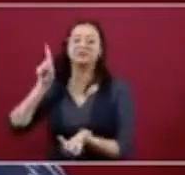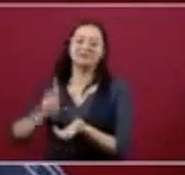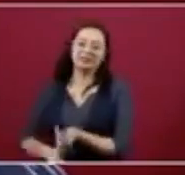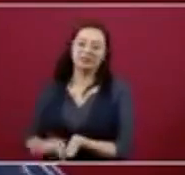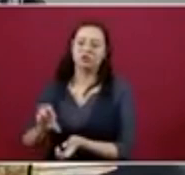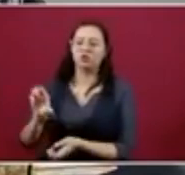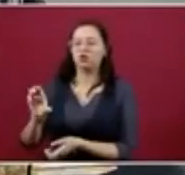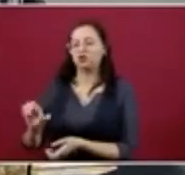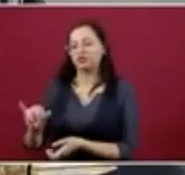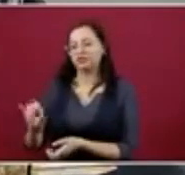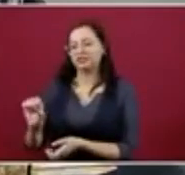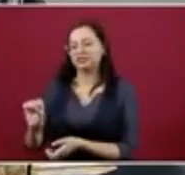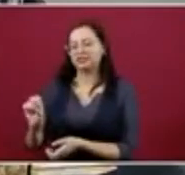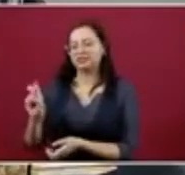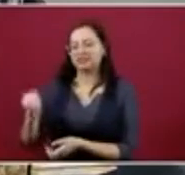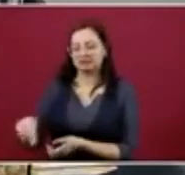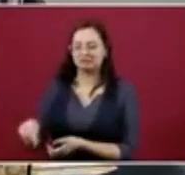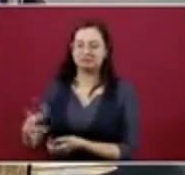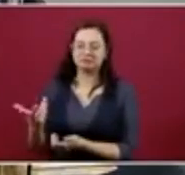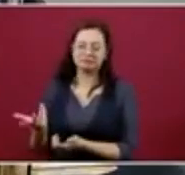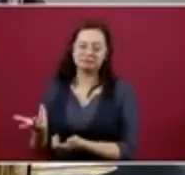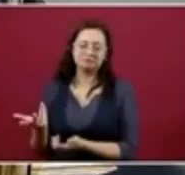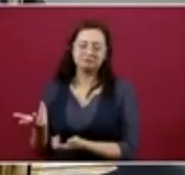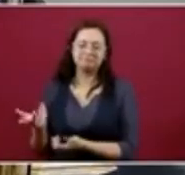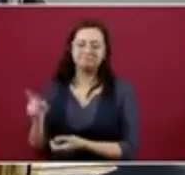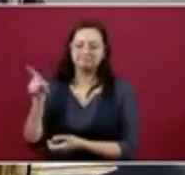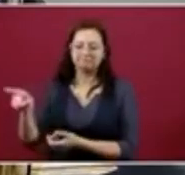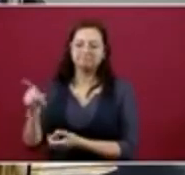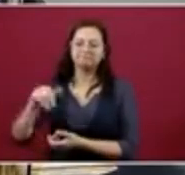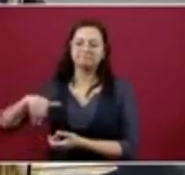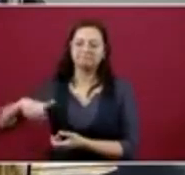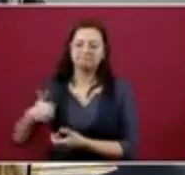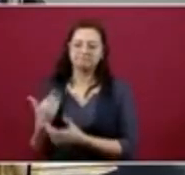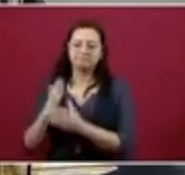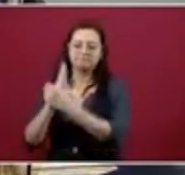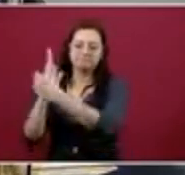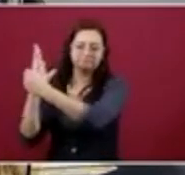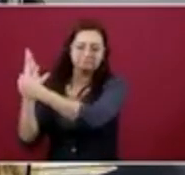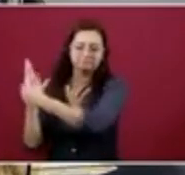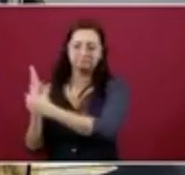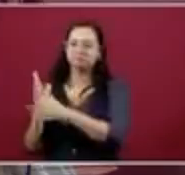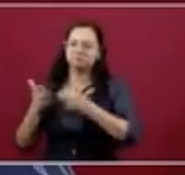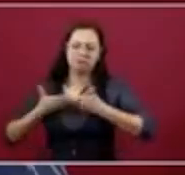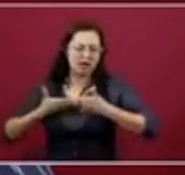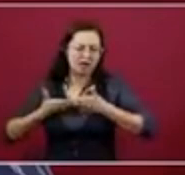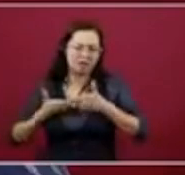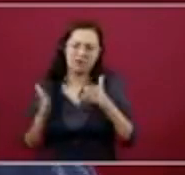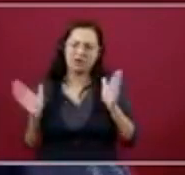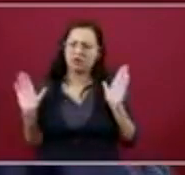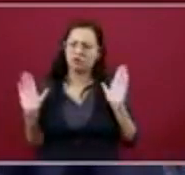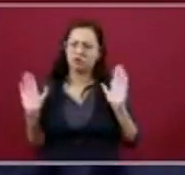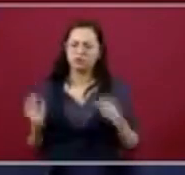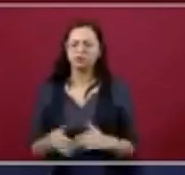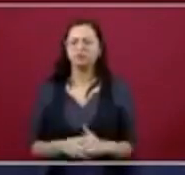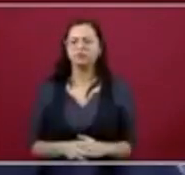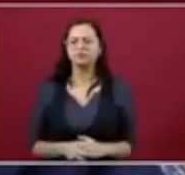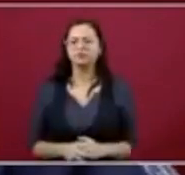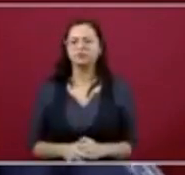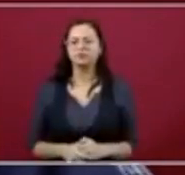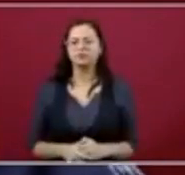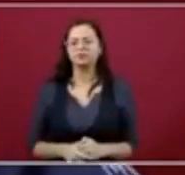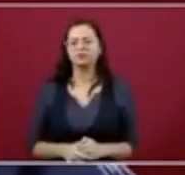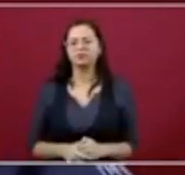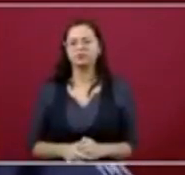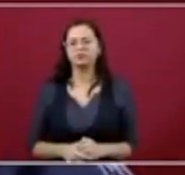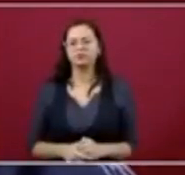Zoe, ya teníamos información en el archivo y bueno, el archivo está abierto. Quiero decirles que no solamente con